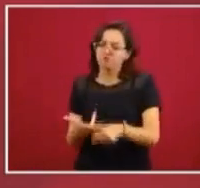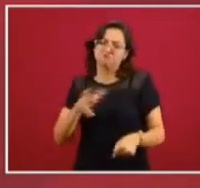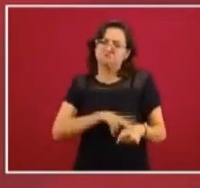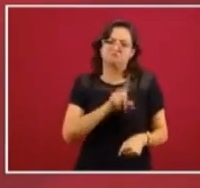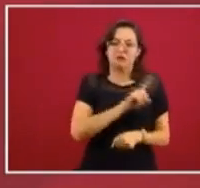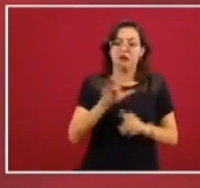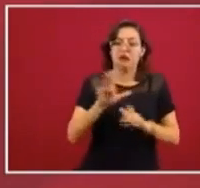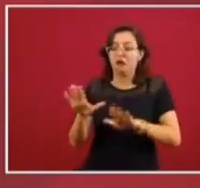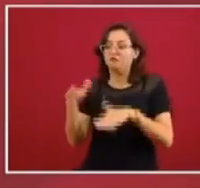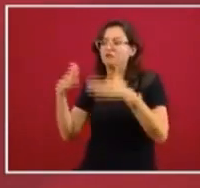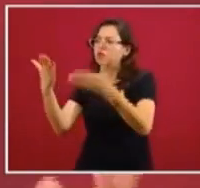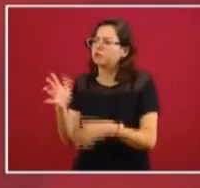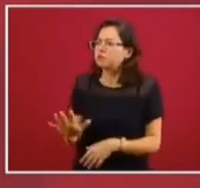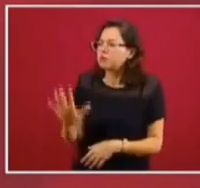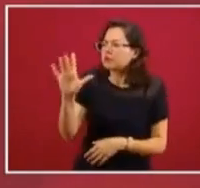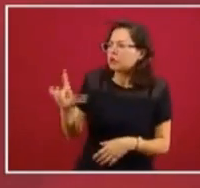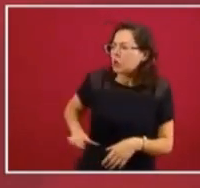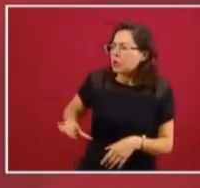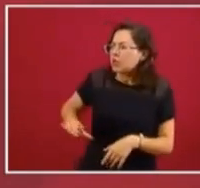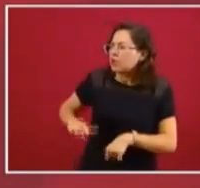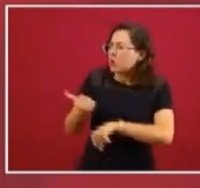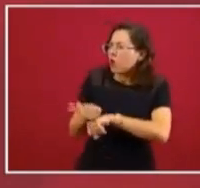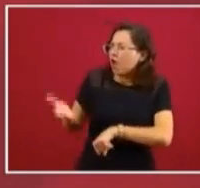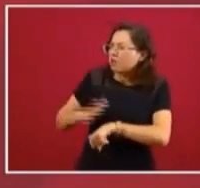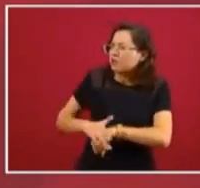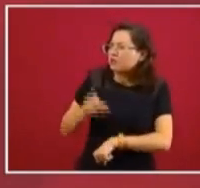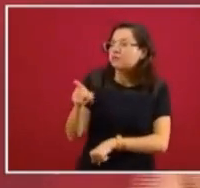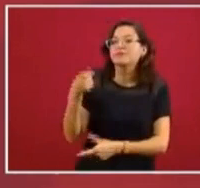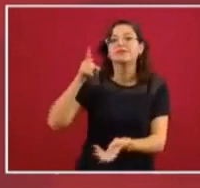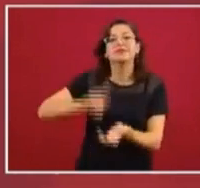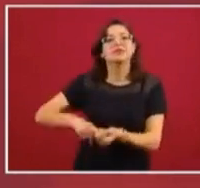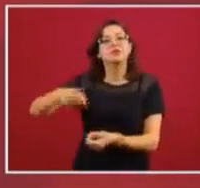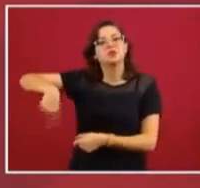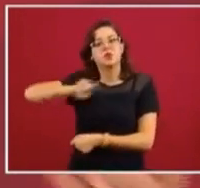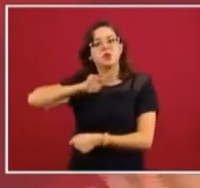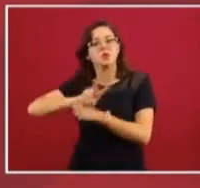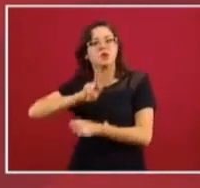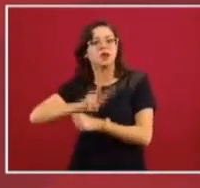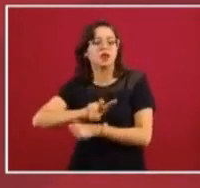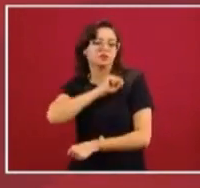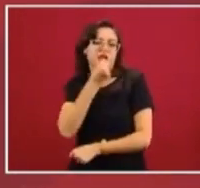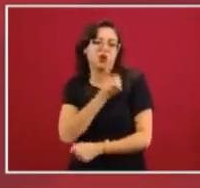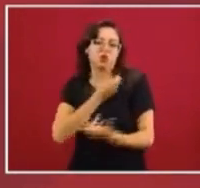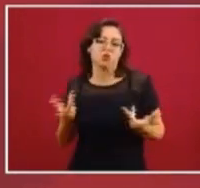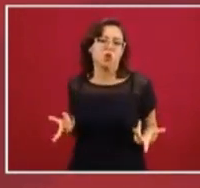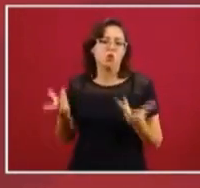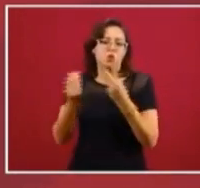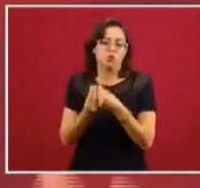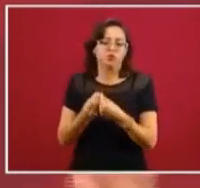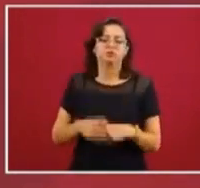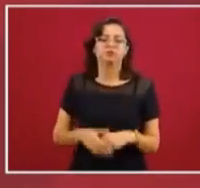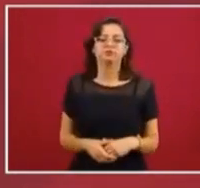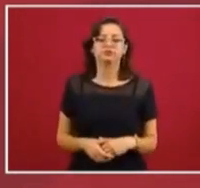que parecen administrativas, pero tienen una lógica científica de salud pública, la vigilancia epidemiológica, la promoción de la salud,